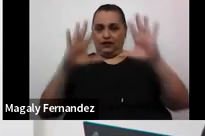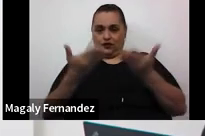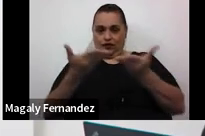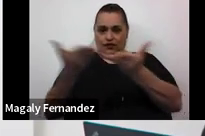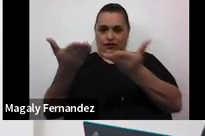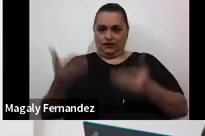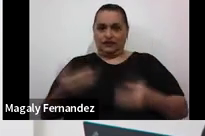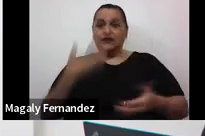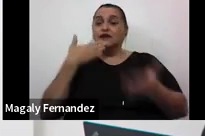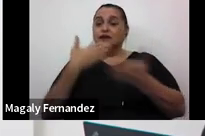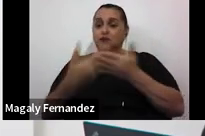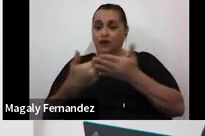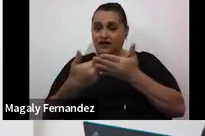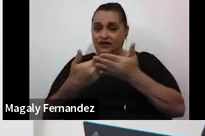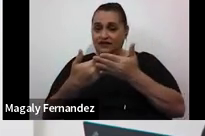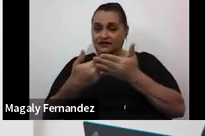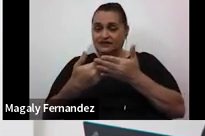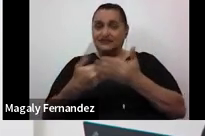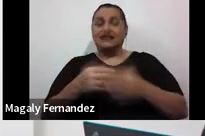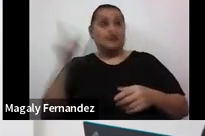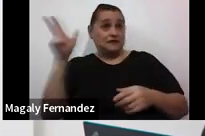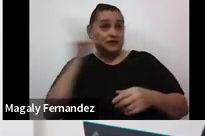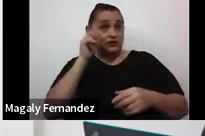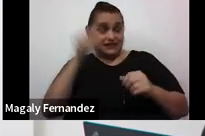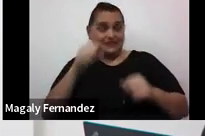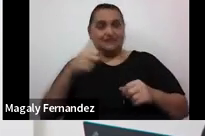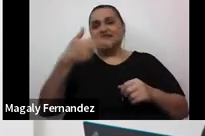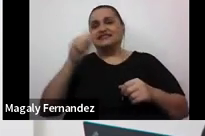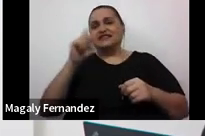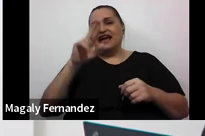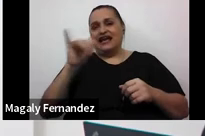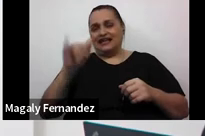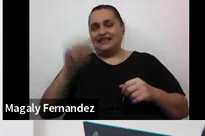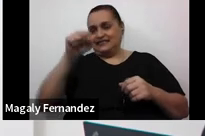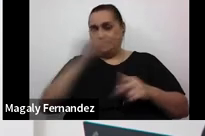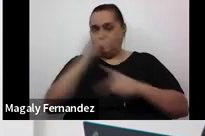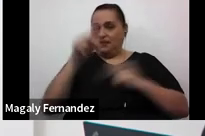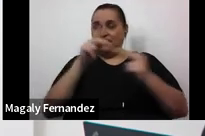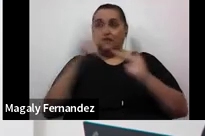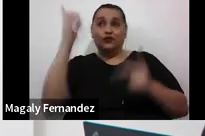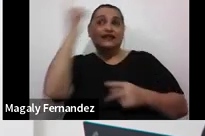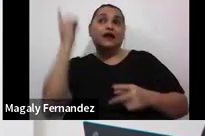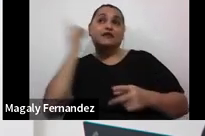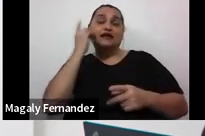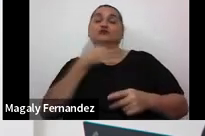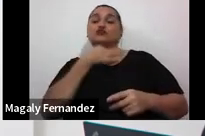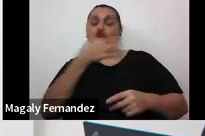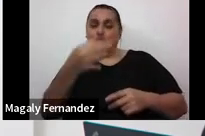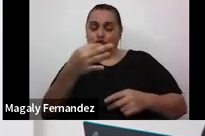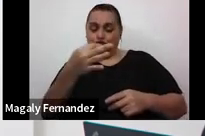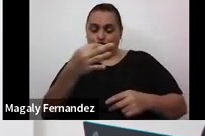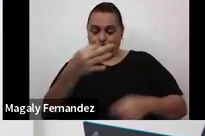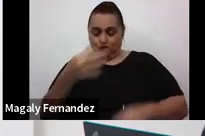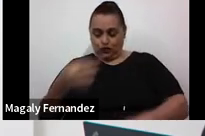buenas me escucha sí Chari Perfecto Ves Bueno un gusto maestra para mí